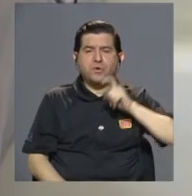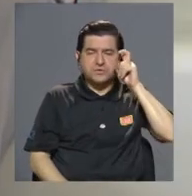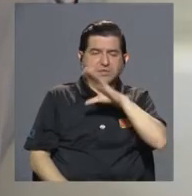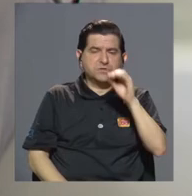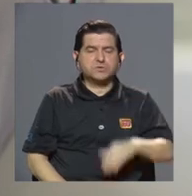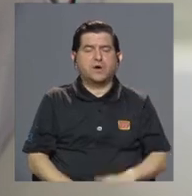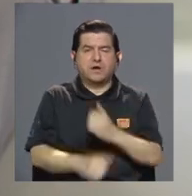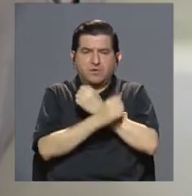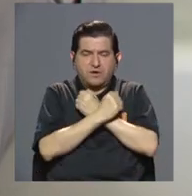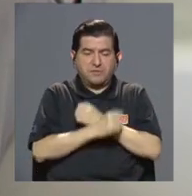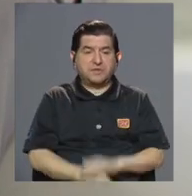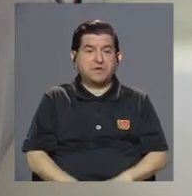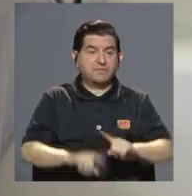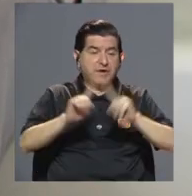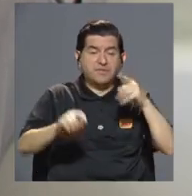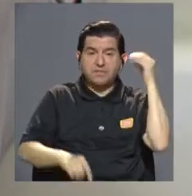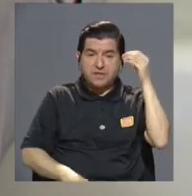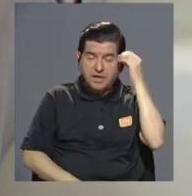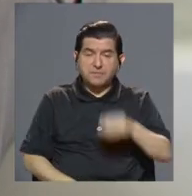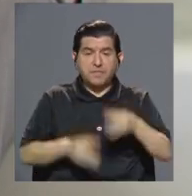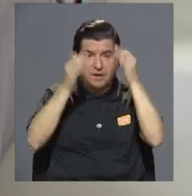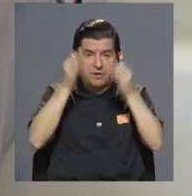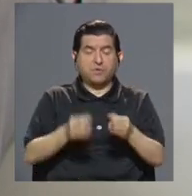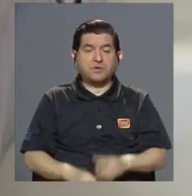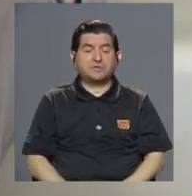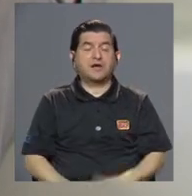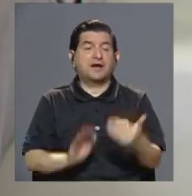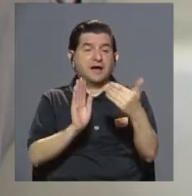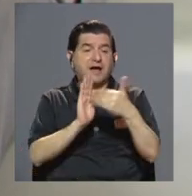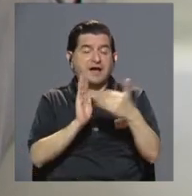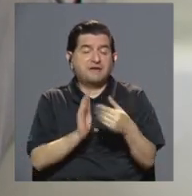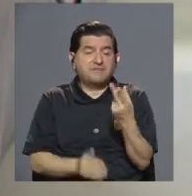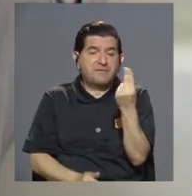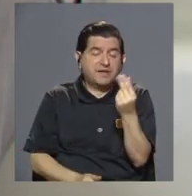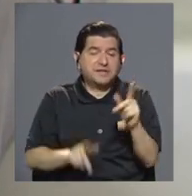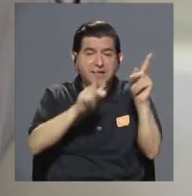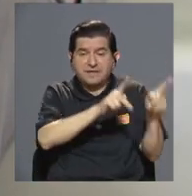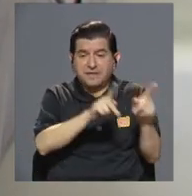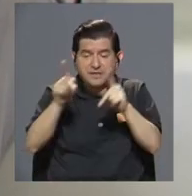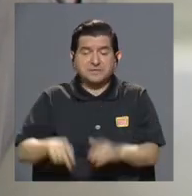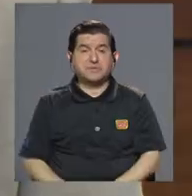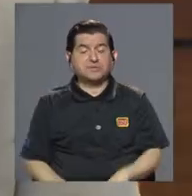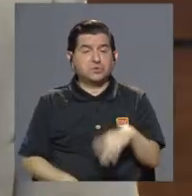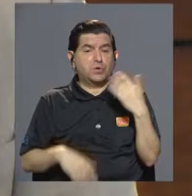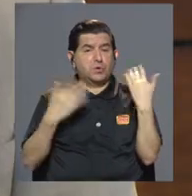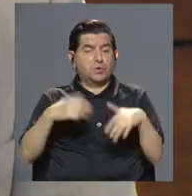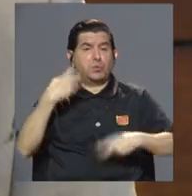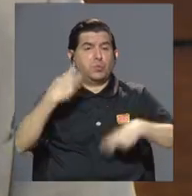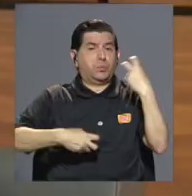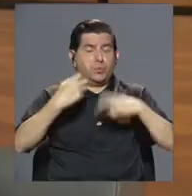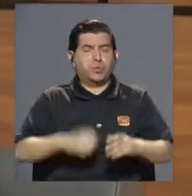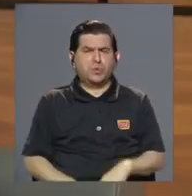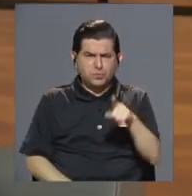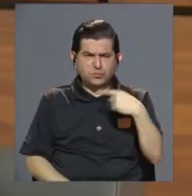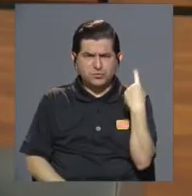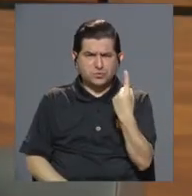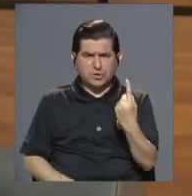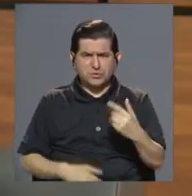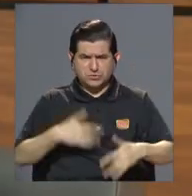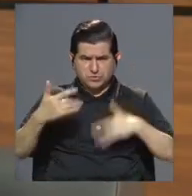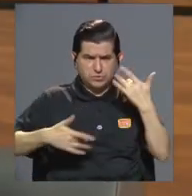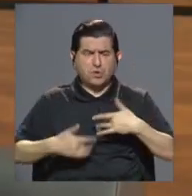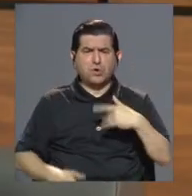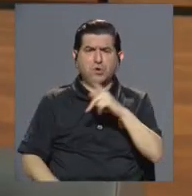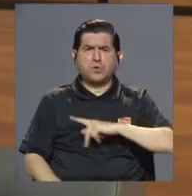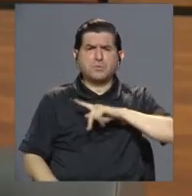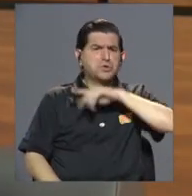opina el resto en la corte. Dicen que la gente, tocarle el bolsillo es lo más sagrado que hay. ¿Se siente solo, don Jaime? A nivel